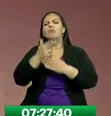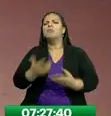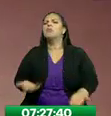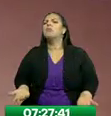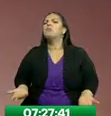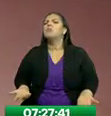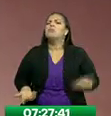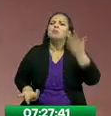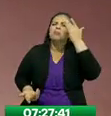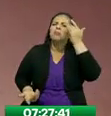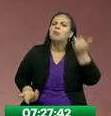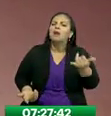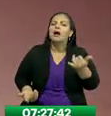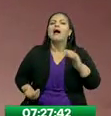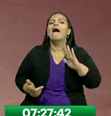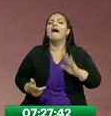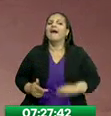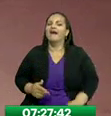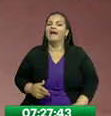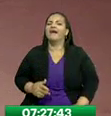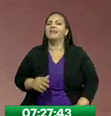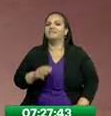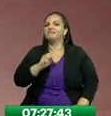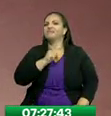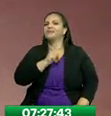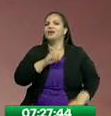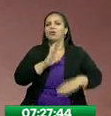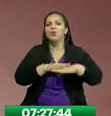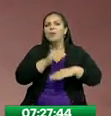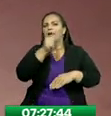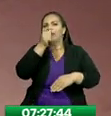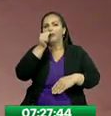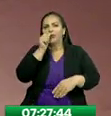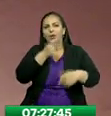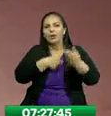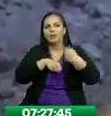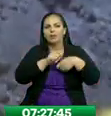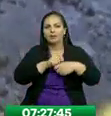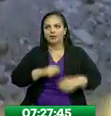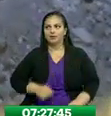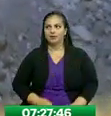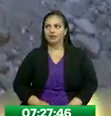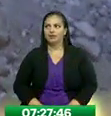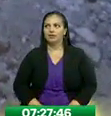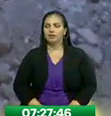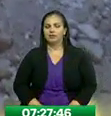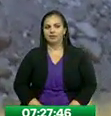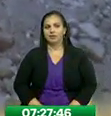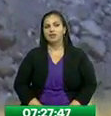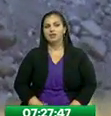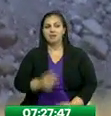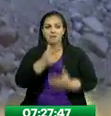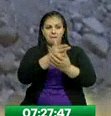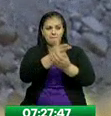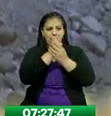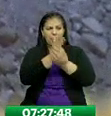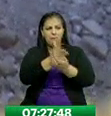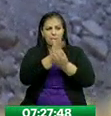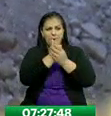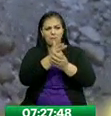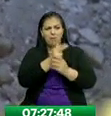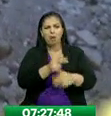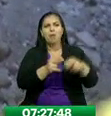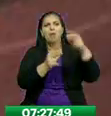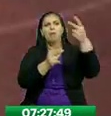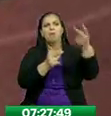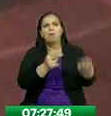microtráfico. Durante el acto criminal, uno de los proyectiles alcanzó a una segunda persona, quien se encuentra fuera